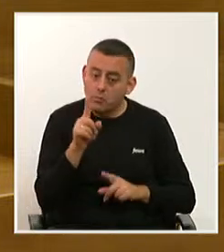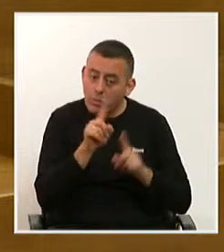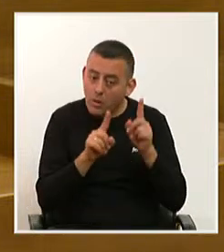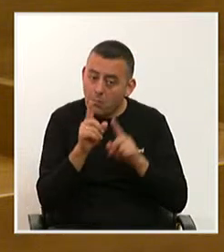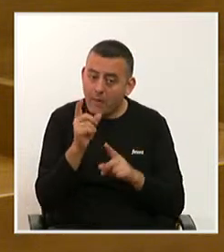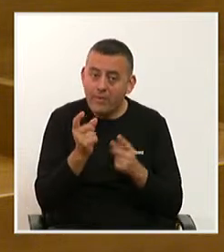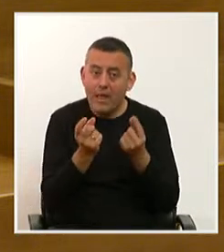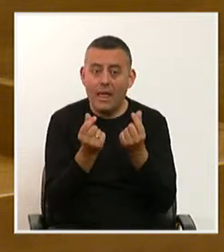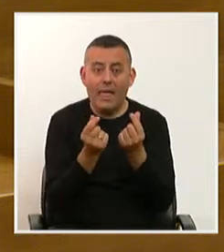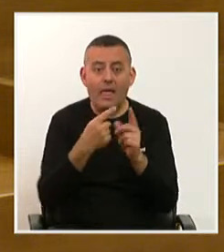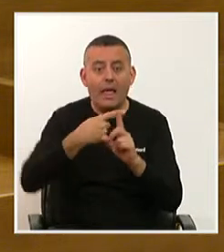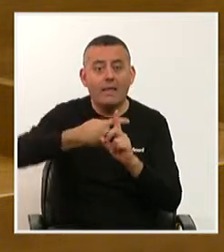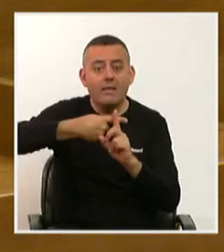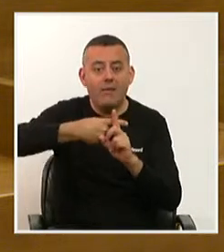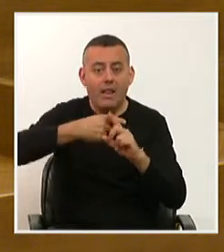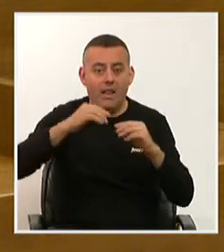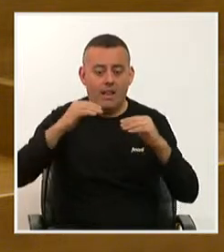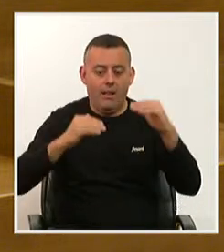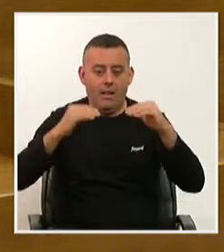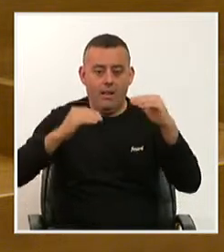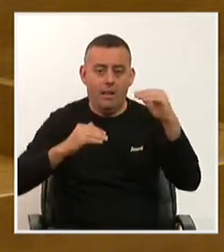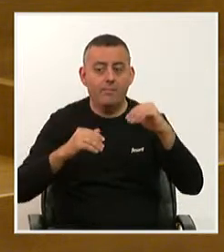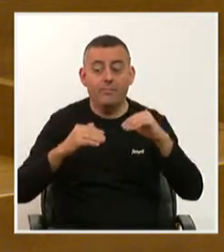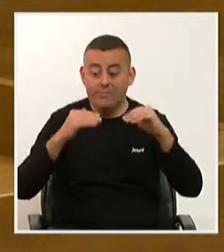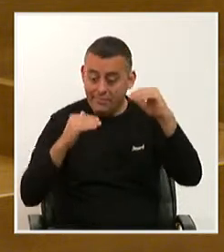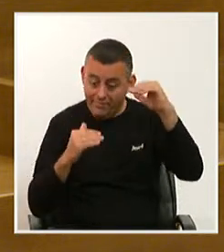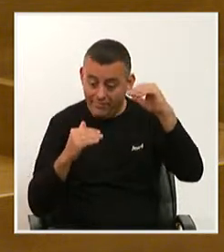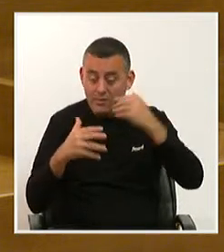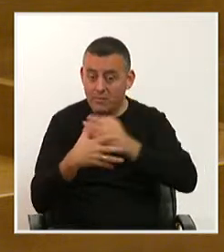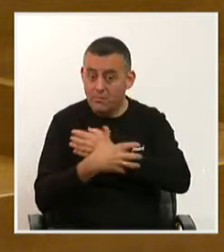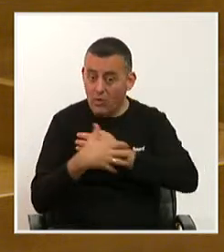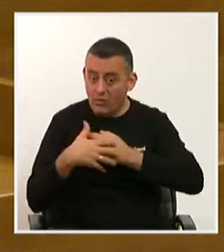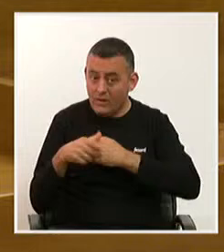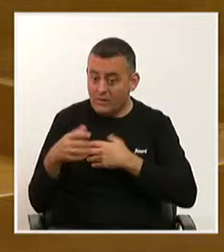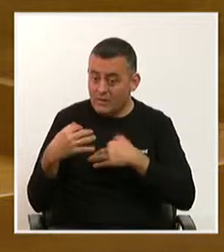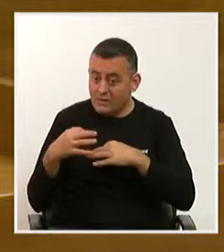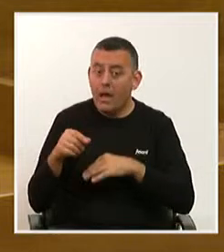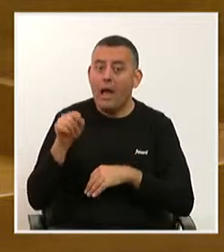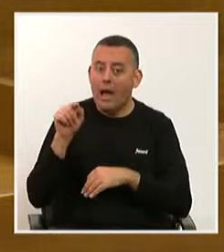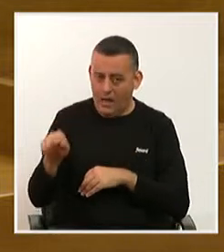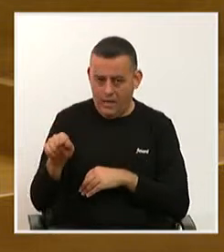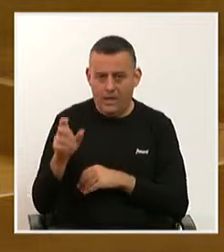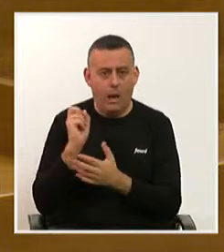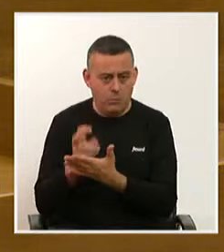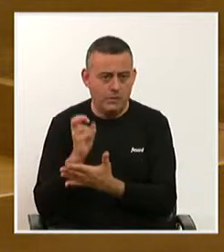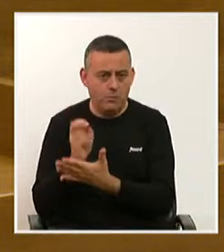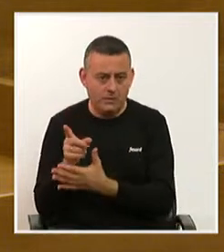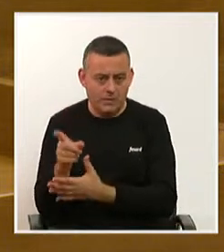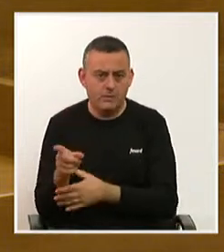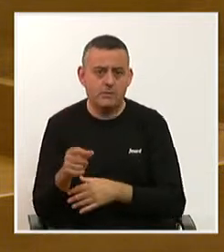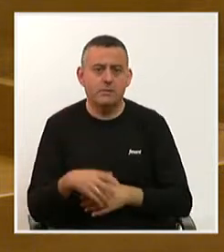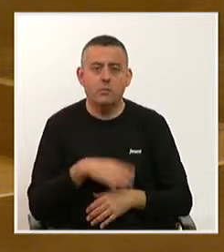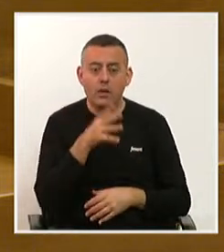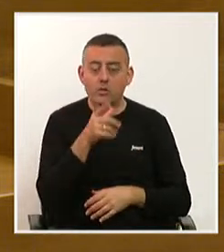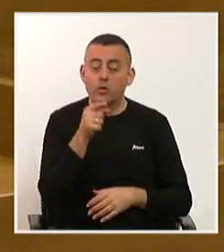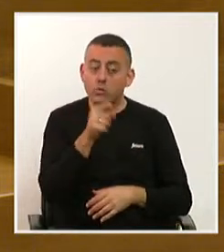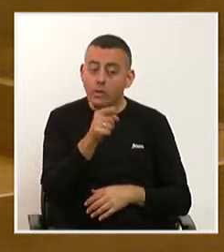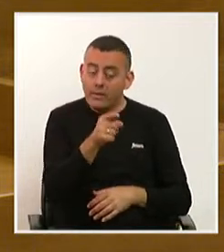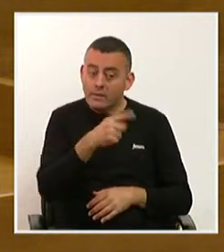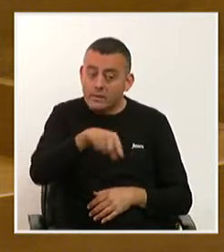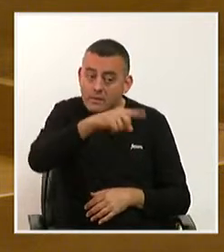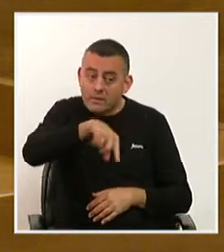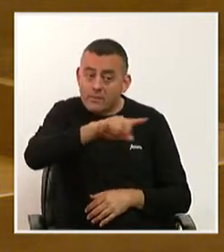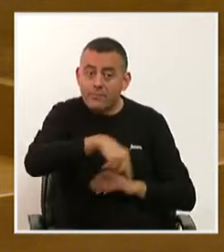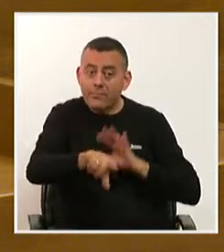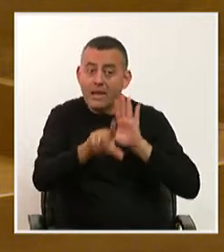y saben Por qué es un problema de nivel económico Porque además ustedes además de aprobar una ley absolutamente injusta que perjudica a la